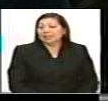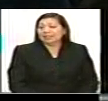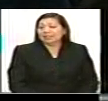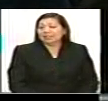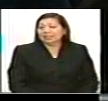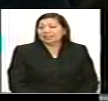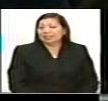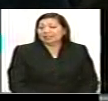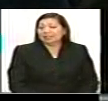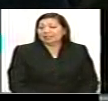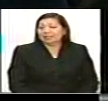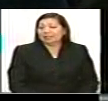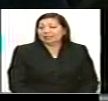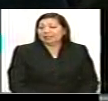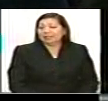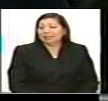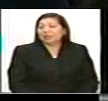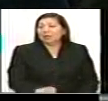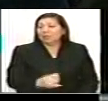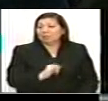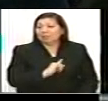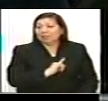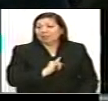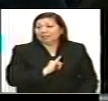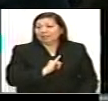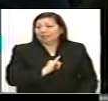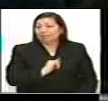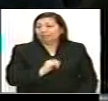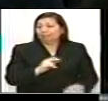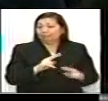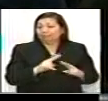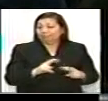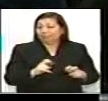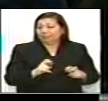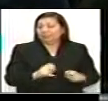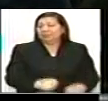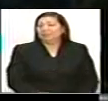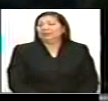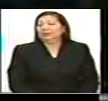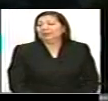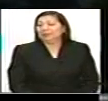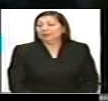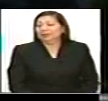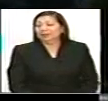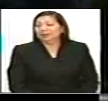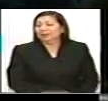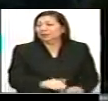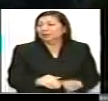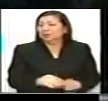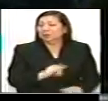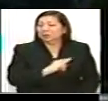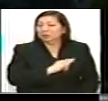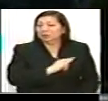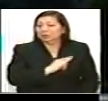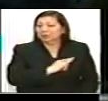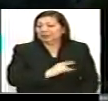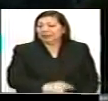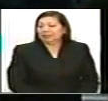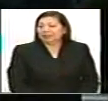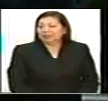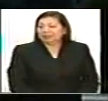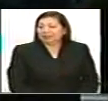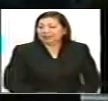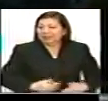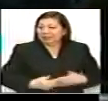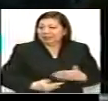Y luego, como instituciones de investigación, las universidades, pues todas las universidades están tras